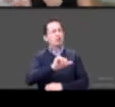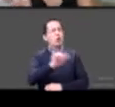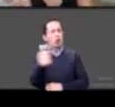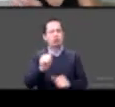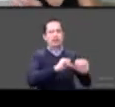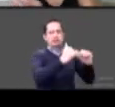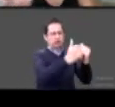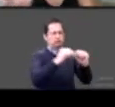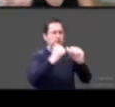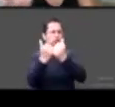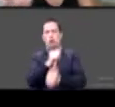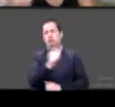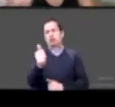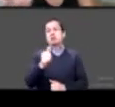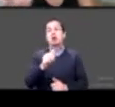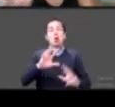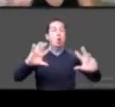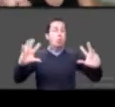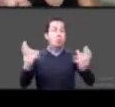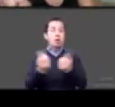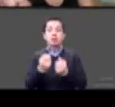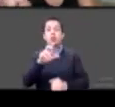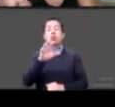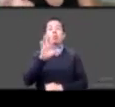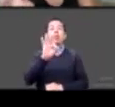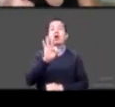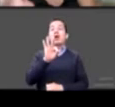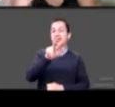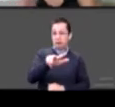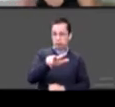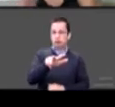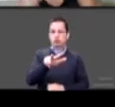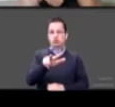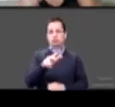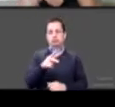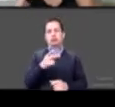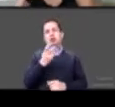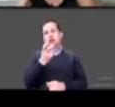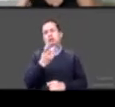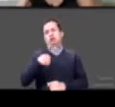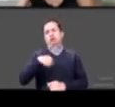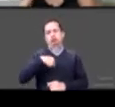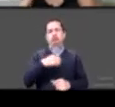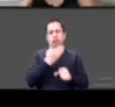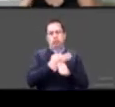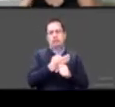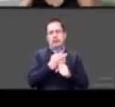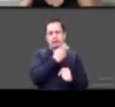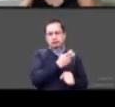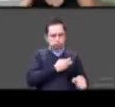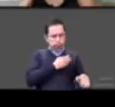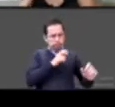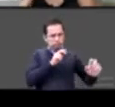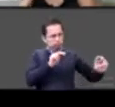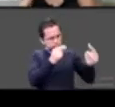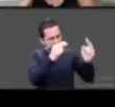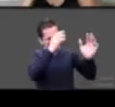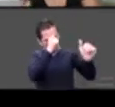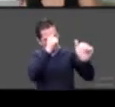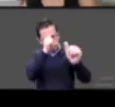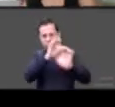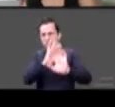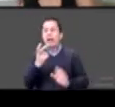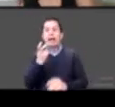48, prácticamente están los que están ahorita o hemos elaborado un convenio ya formal o estamos en proceso